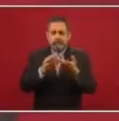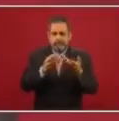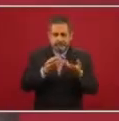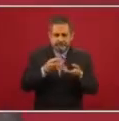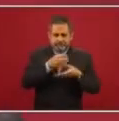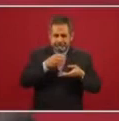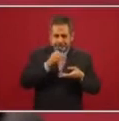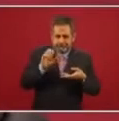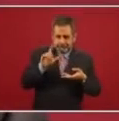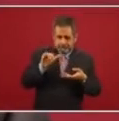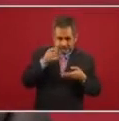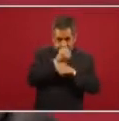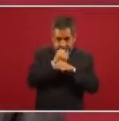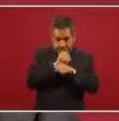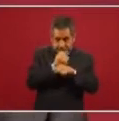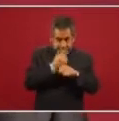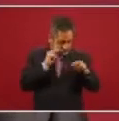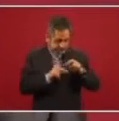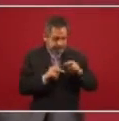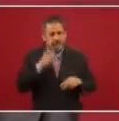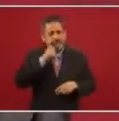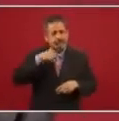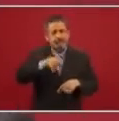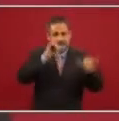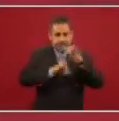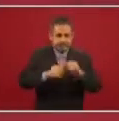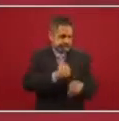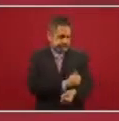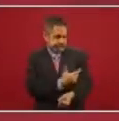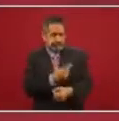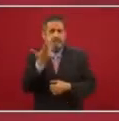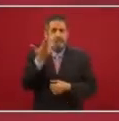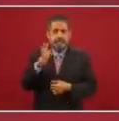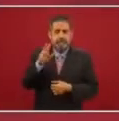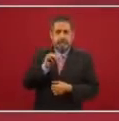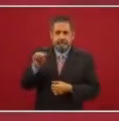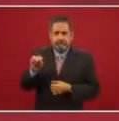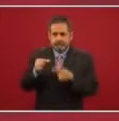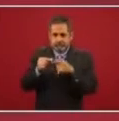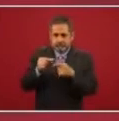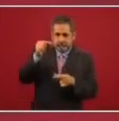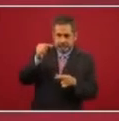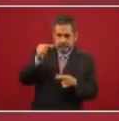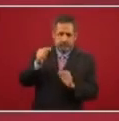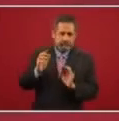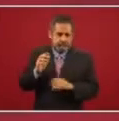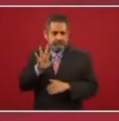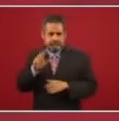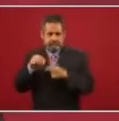cuando uno va al laboratorio le toman una muestra de sangre de 10 mililitros de hecho bastaría con 5